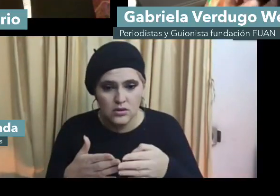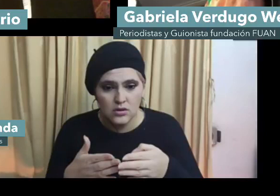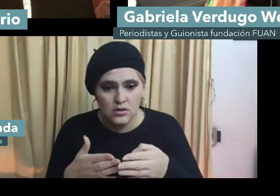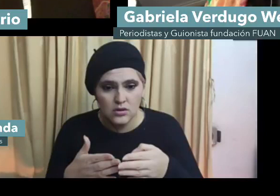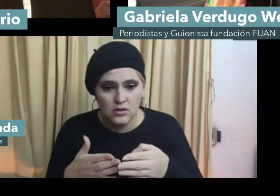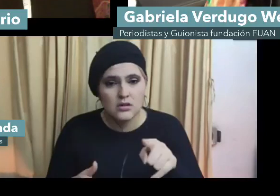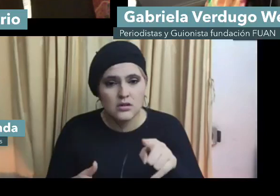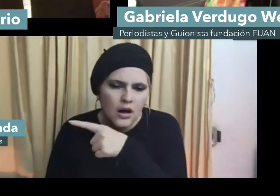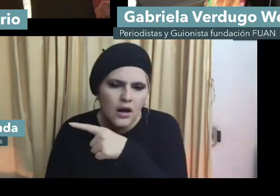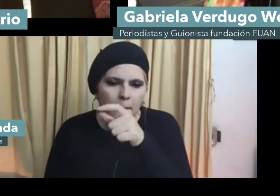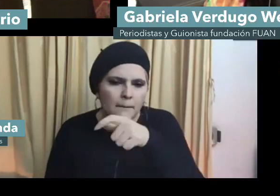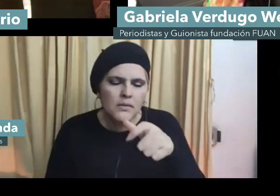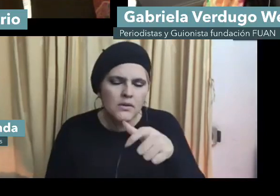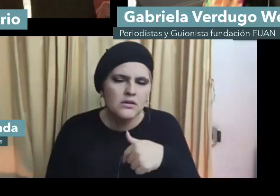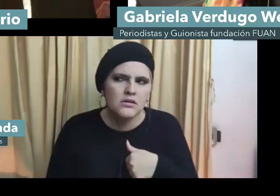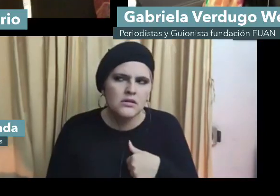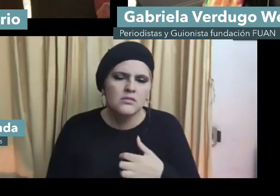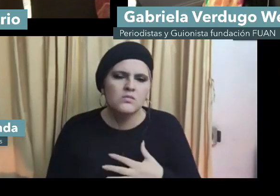alteraciones.